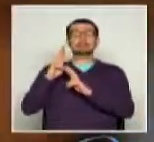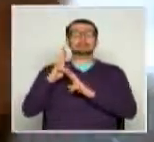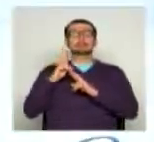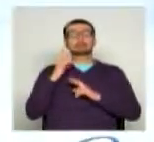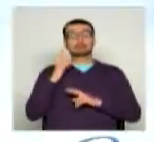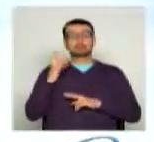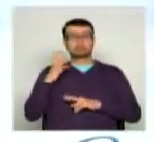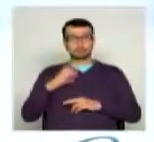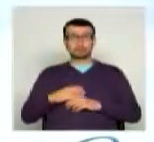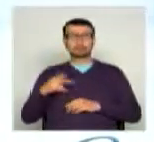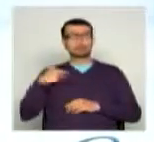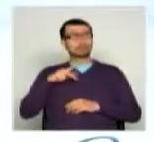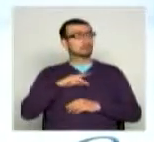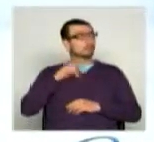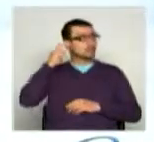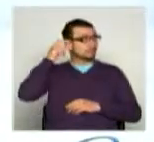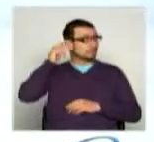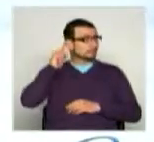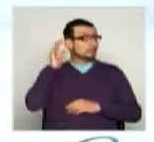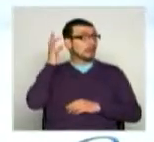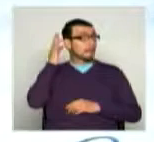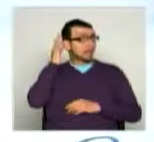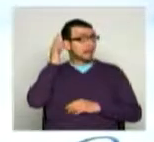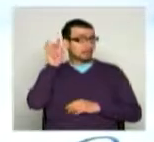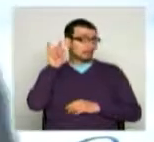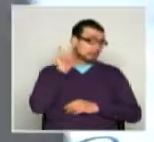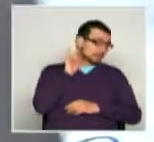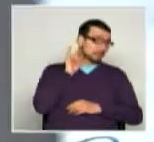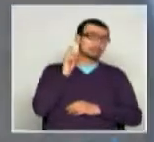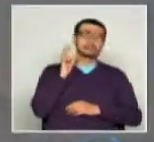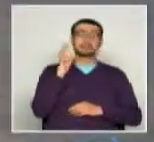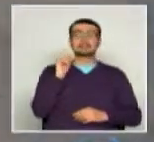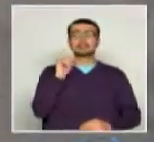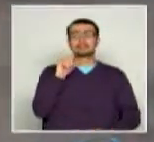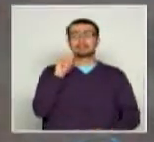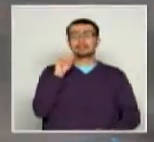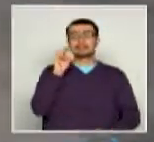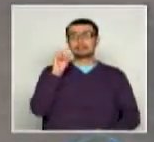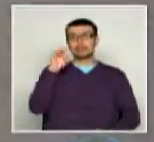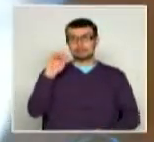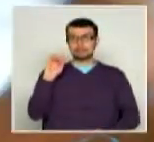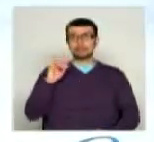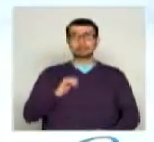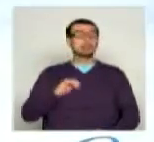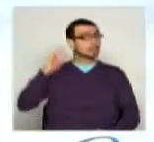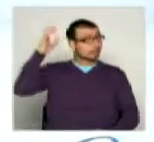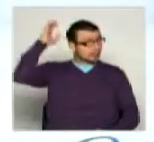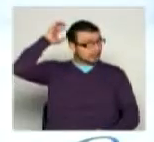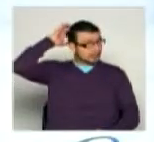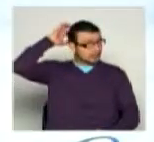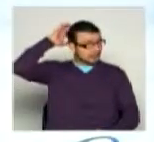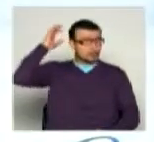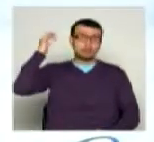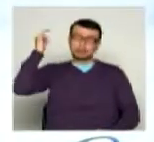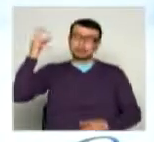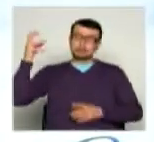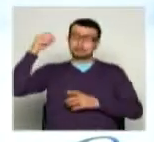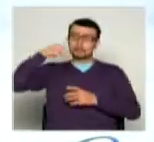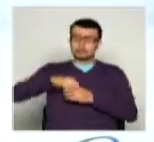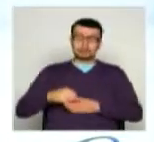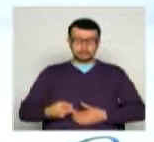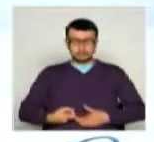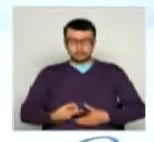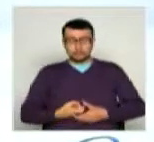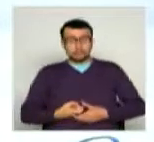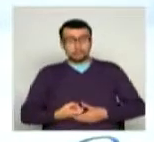un puntico especial que se llama tálamo. Resulta que el tálamo es un órgano cerebral que se formó dentro del embrión. Entonces tenemos